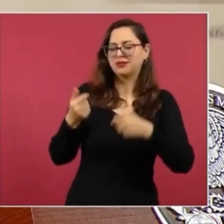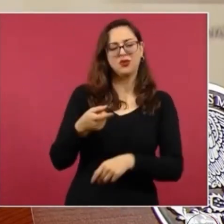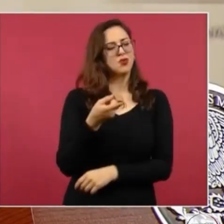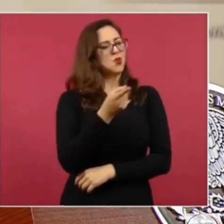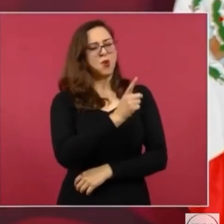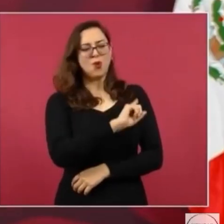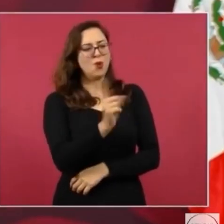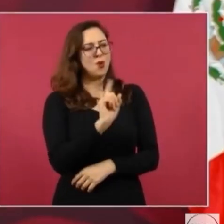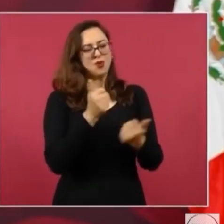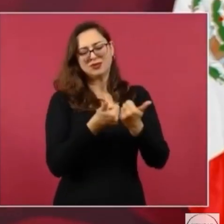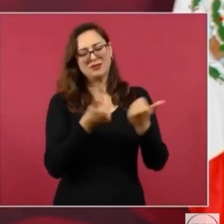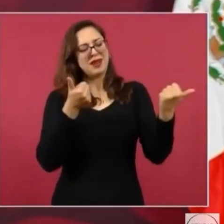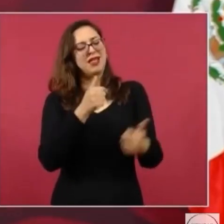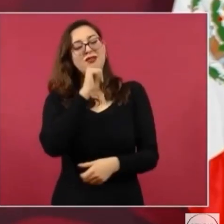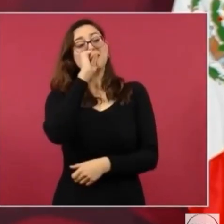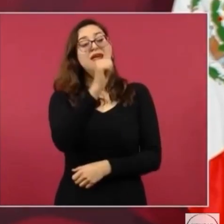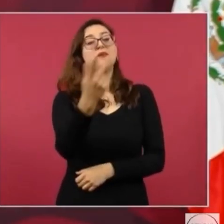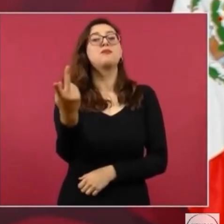politiza.